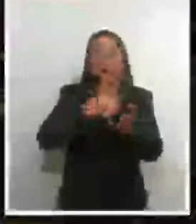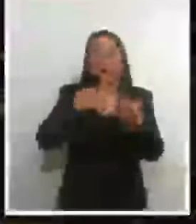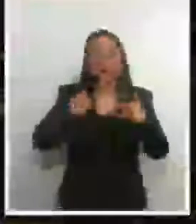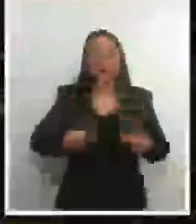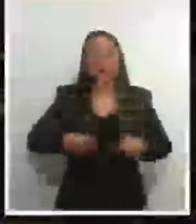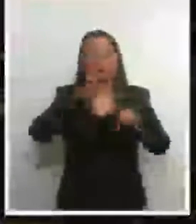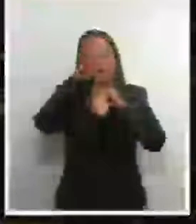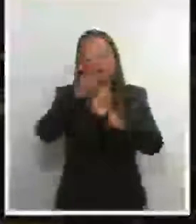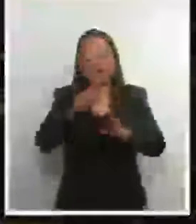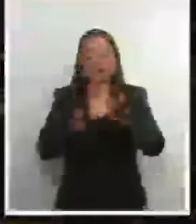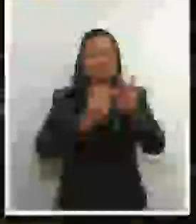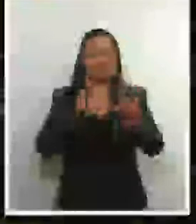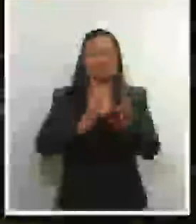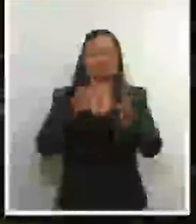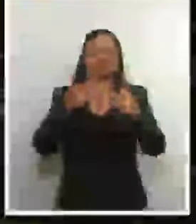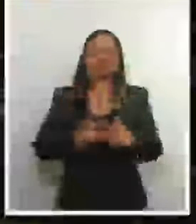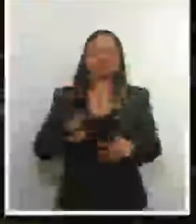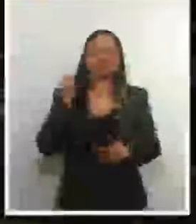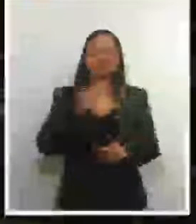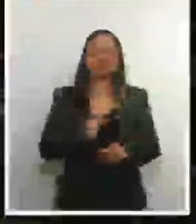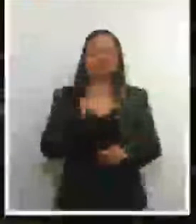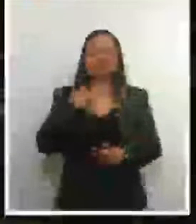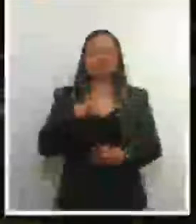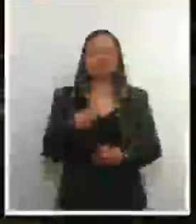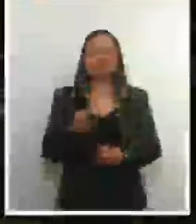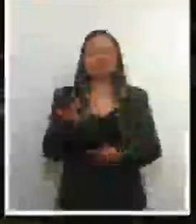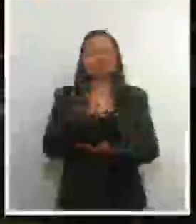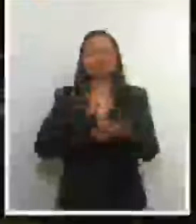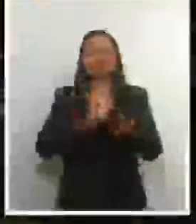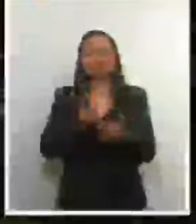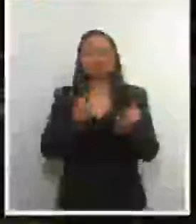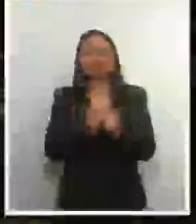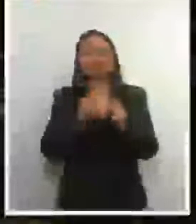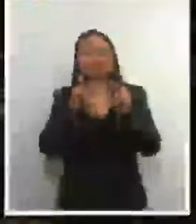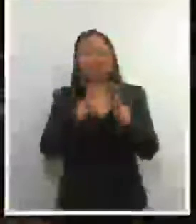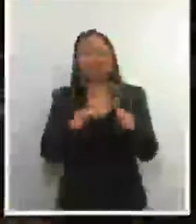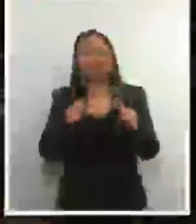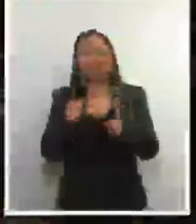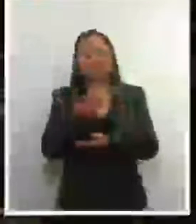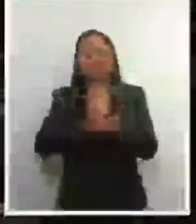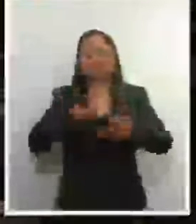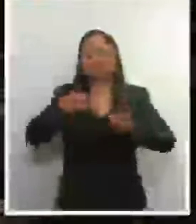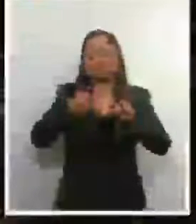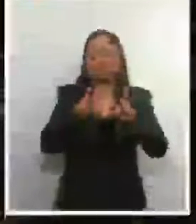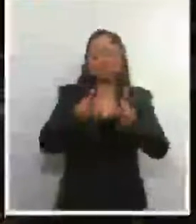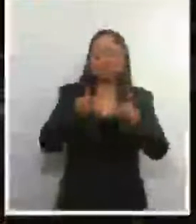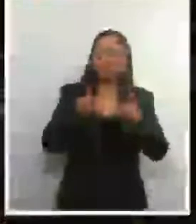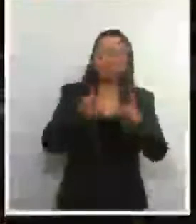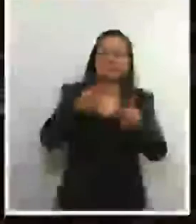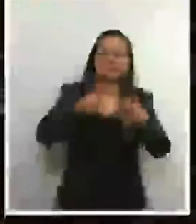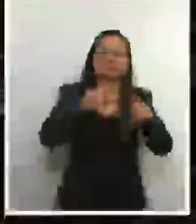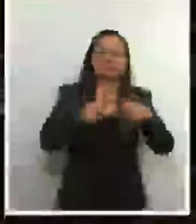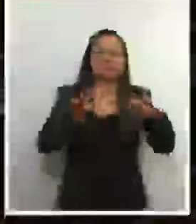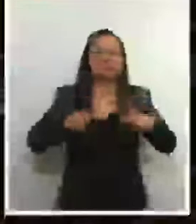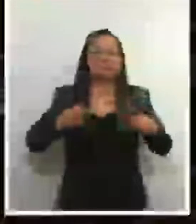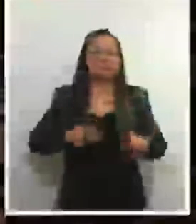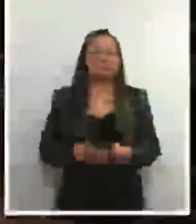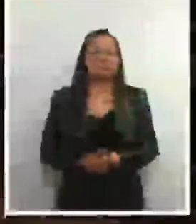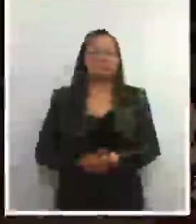y libertades, así como la convivencia pacífica entre todas las personas.